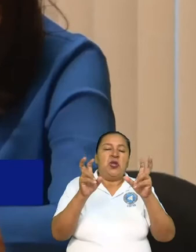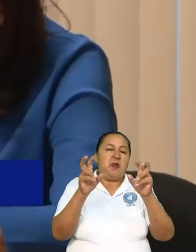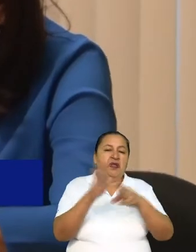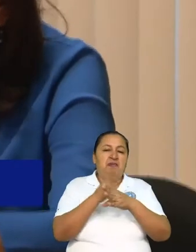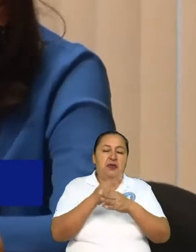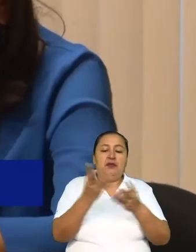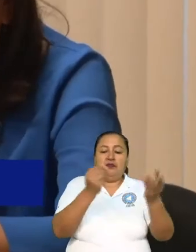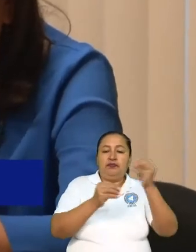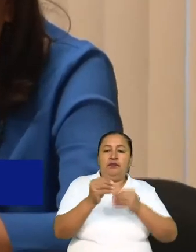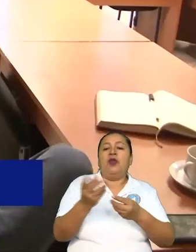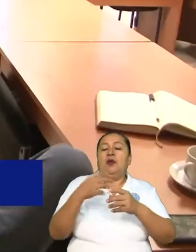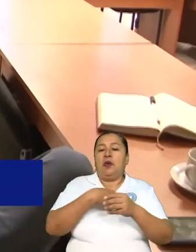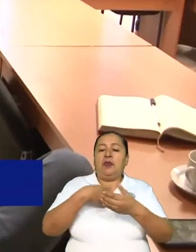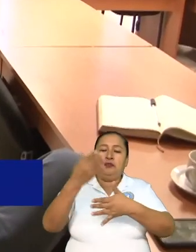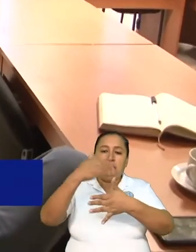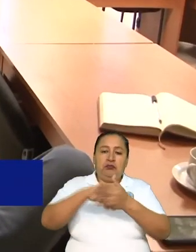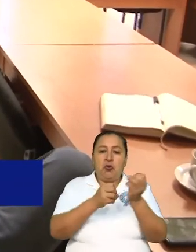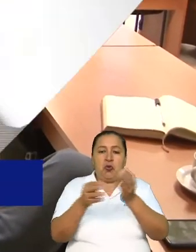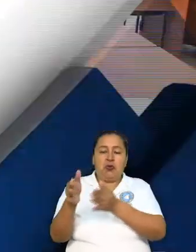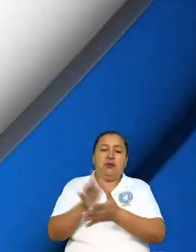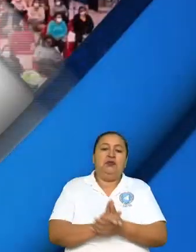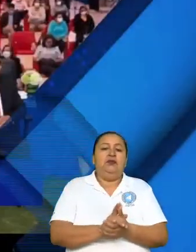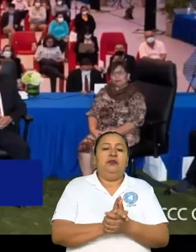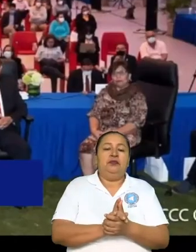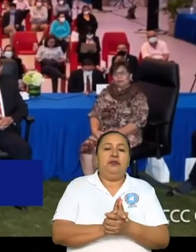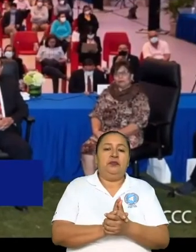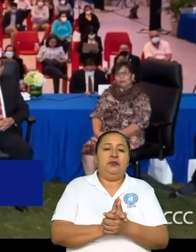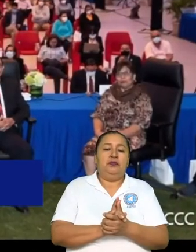materias administrativa y de orden interno.